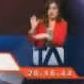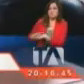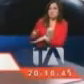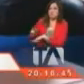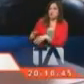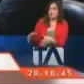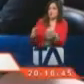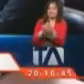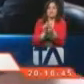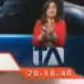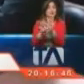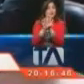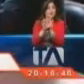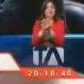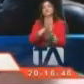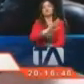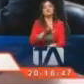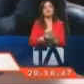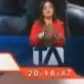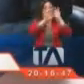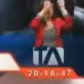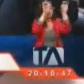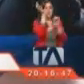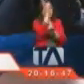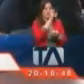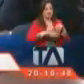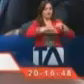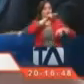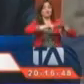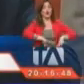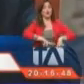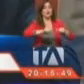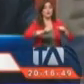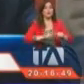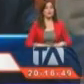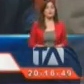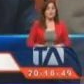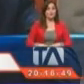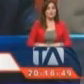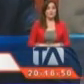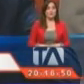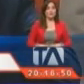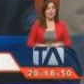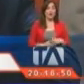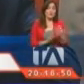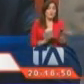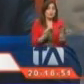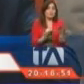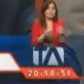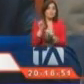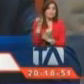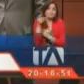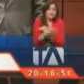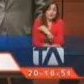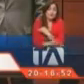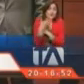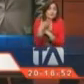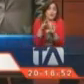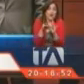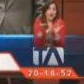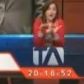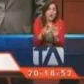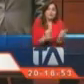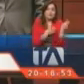asociación ilícita en el marco de la trama de corrupción de Odebrecht. Lo que se espera ahora es la notificación de la sentencia por